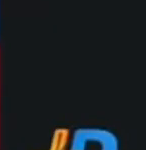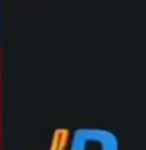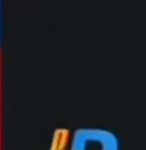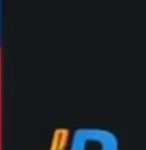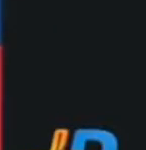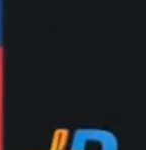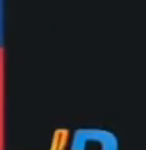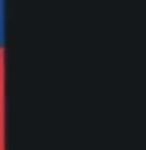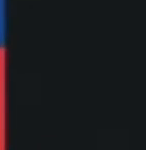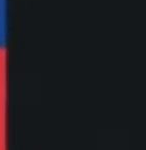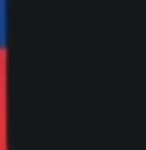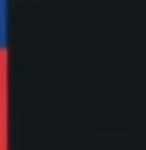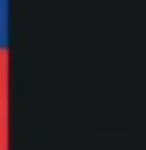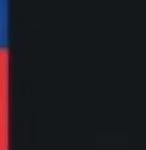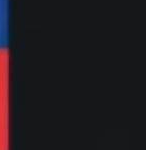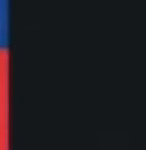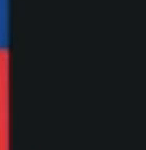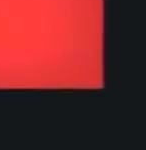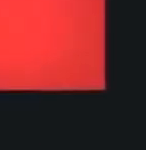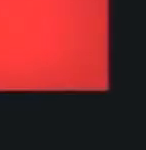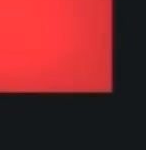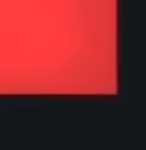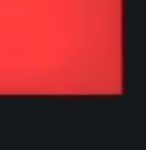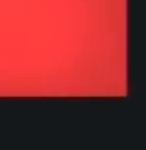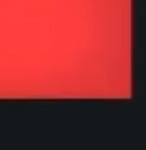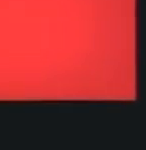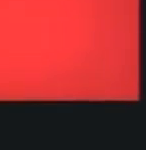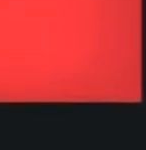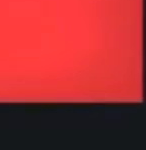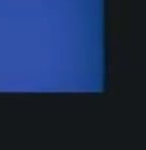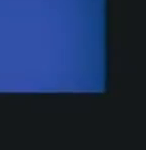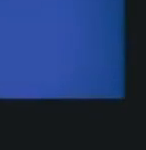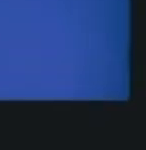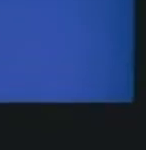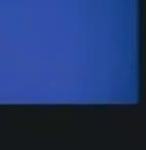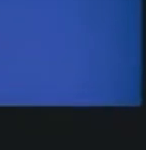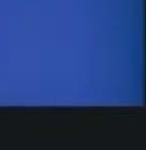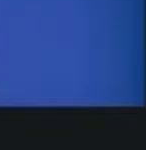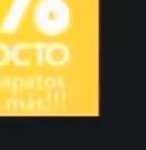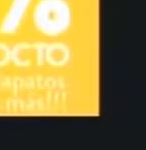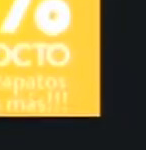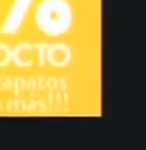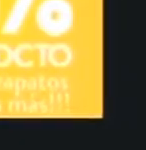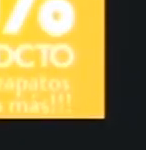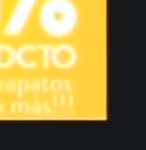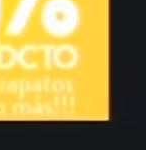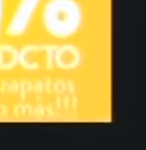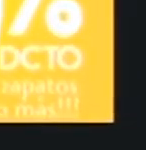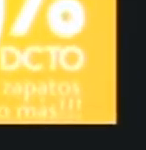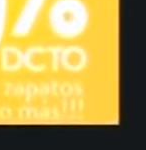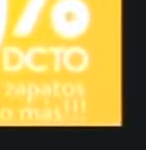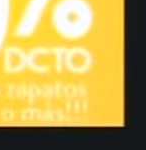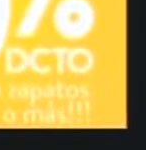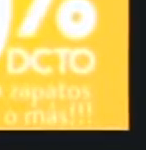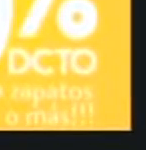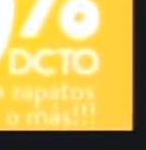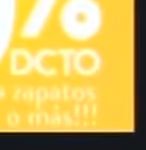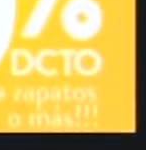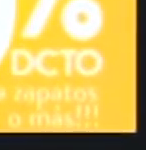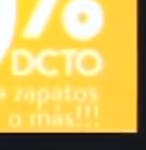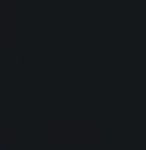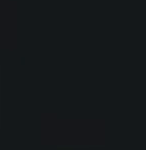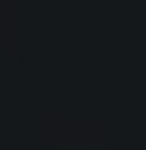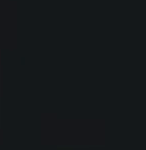de tricolor. Tres descuentos que te van a encantar. Compra un par con el 10%, dos el 20% y tres o más pares con el 30%